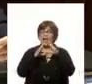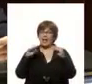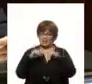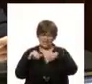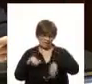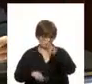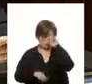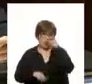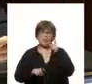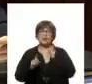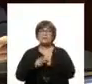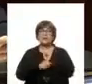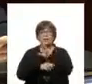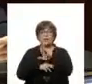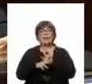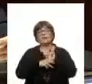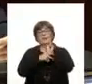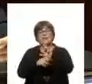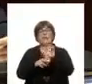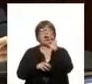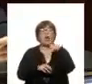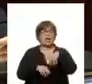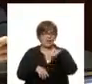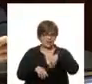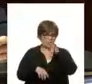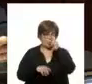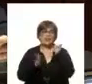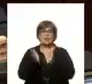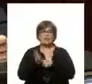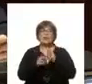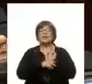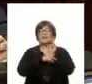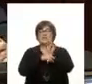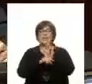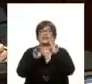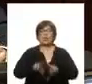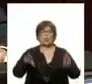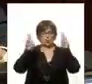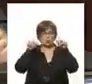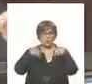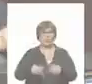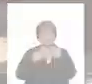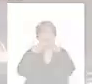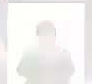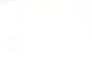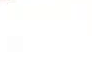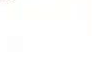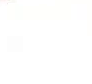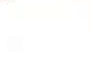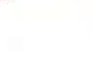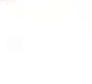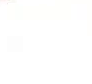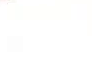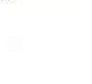Nicaragua en Uruguay, a la representación de la OEA en nuestro país y a la representación de Naciones Unidas en nuestro país. Muchas gracias, Presidente.